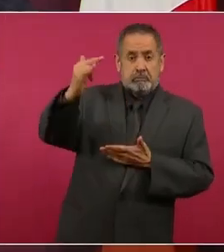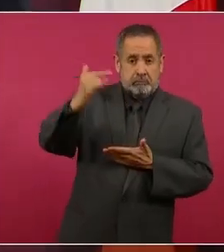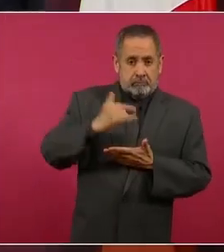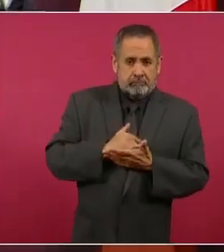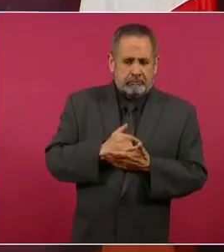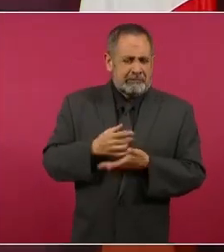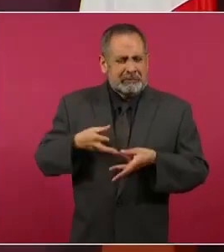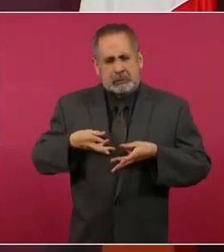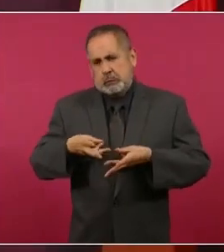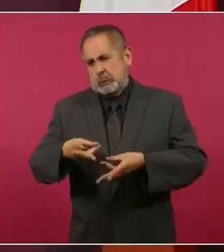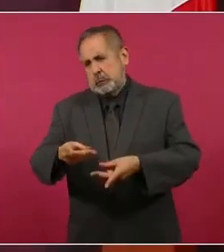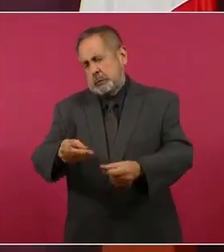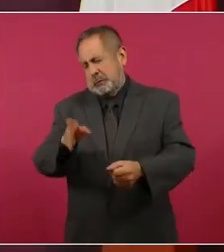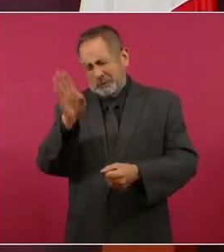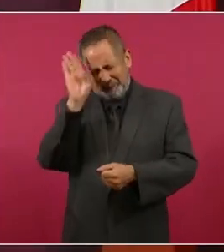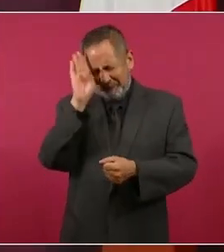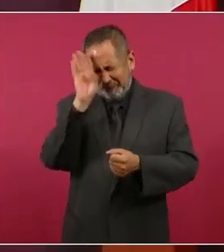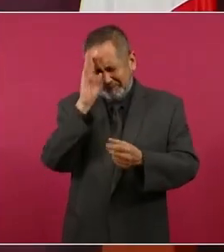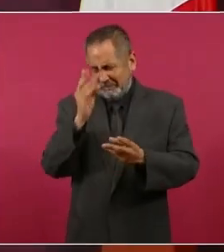hubiésemos gastado muchísimo.